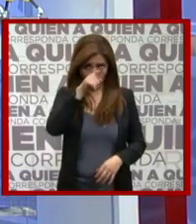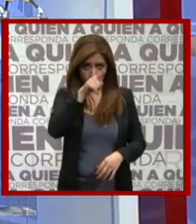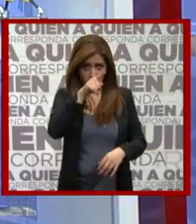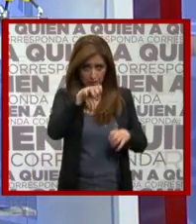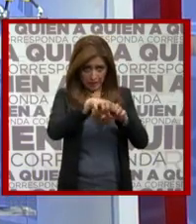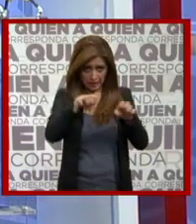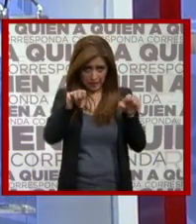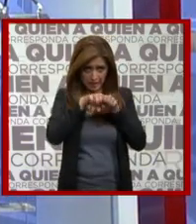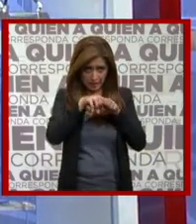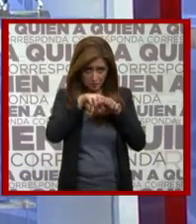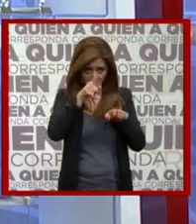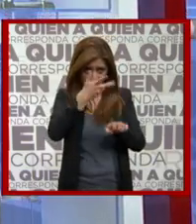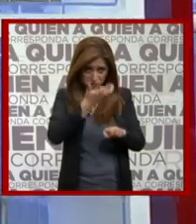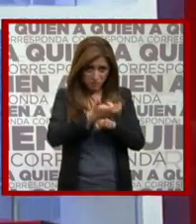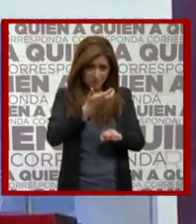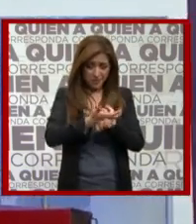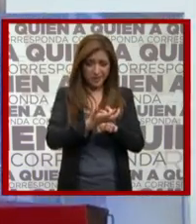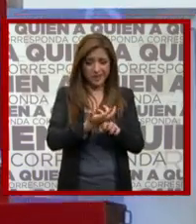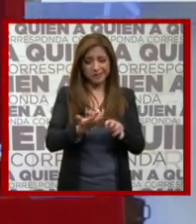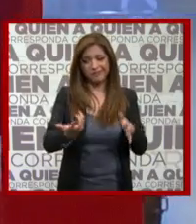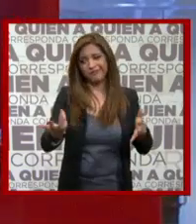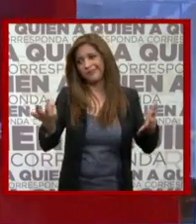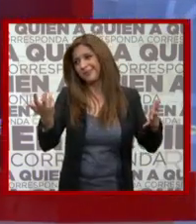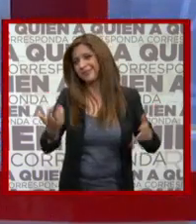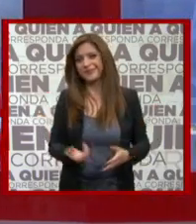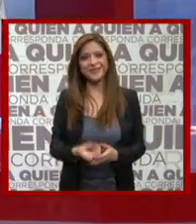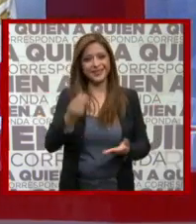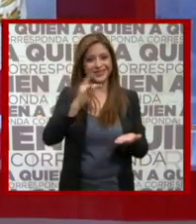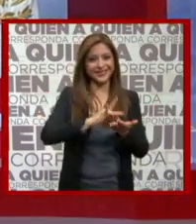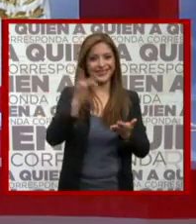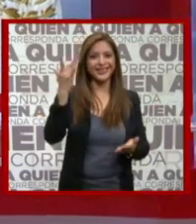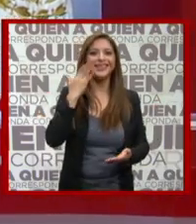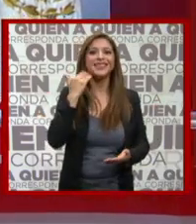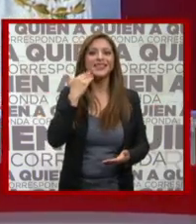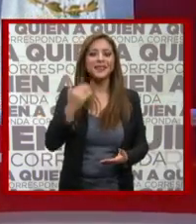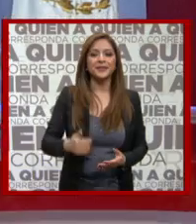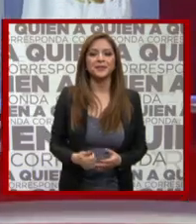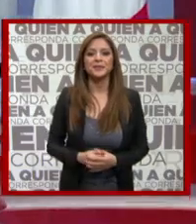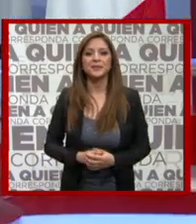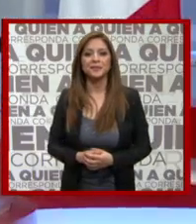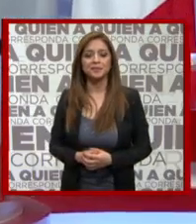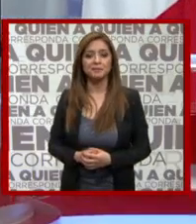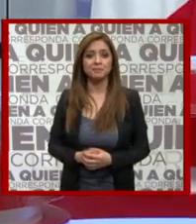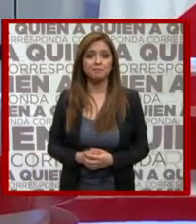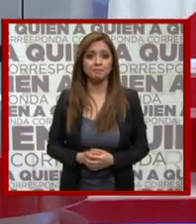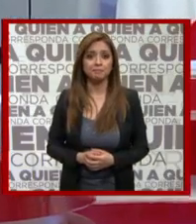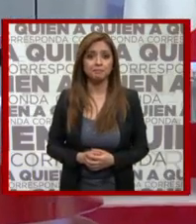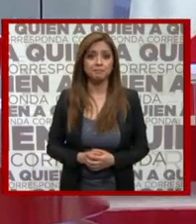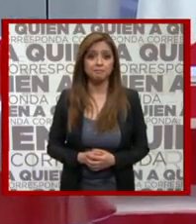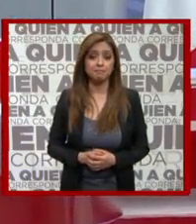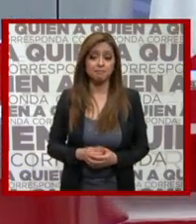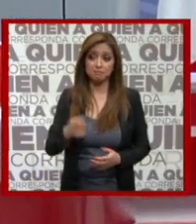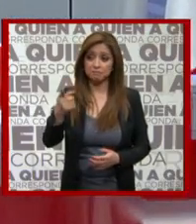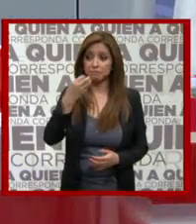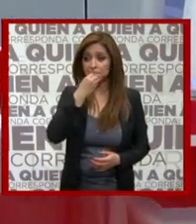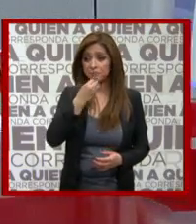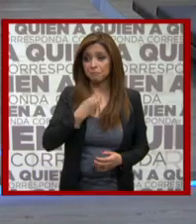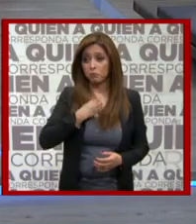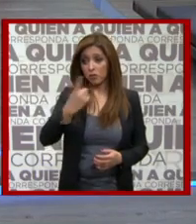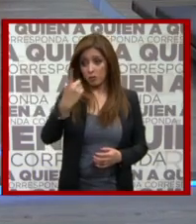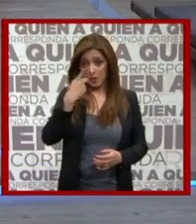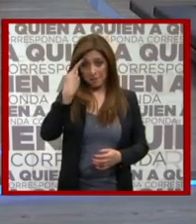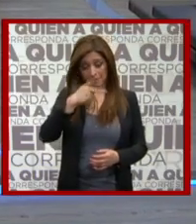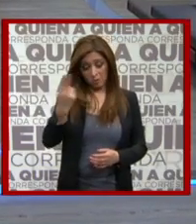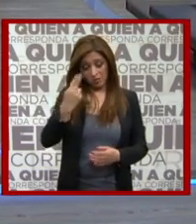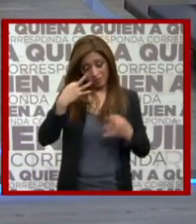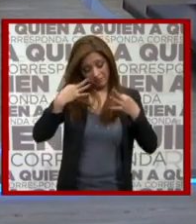yendo y bueno, ahí está. Gracias. Muy amable. Y así no era como queríamos que entrara un poco más formal,